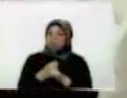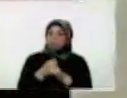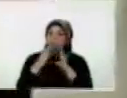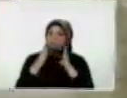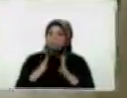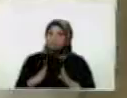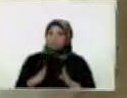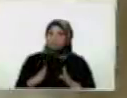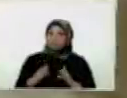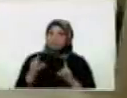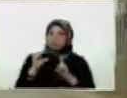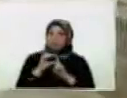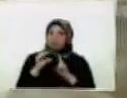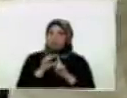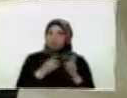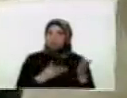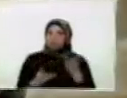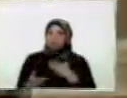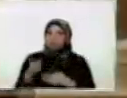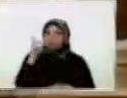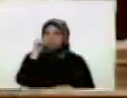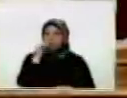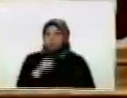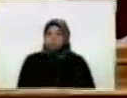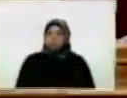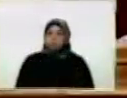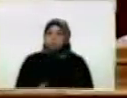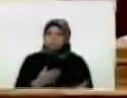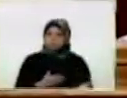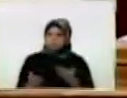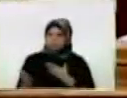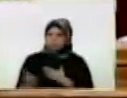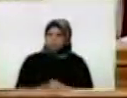Tiene la palabra el compatriota Gerardo Márquez.